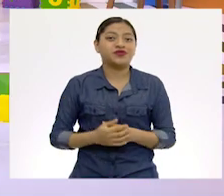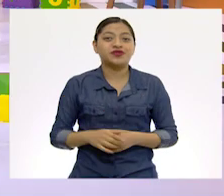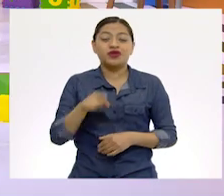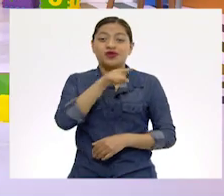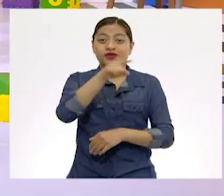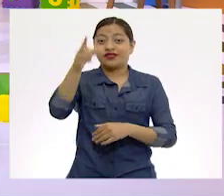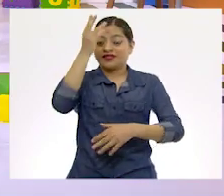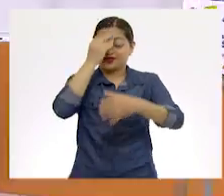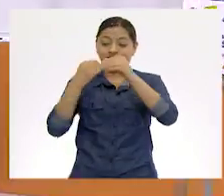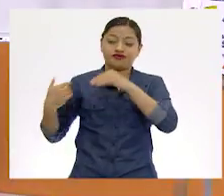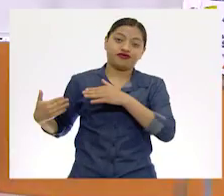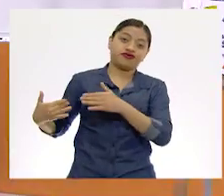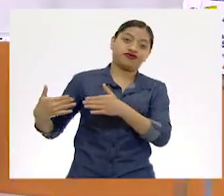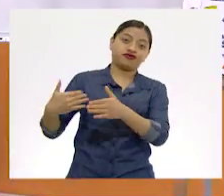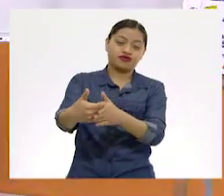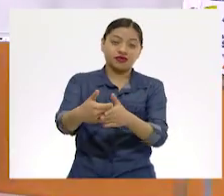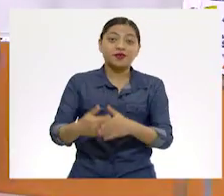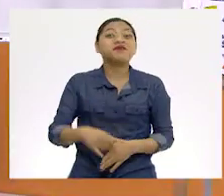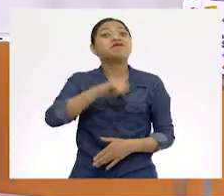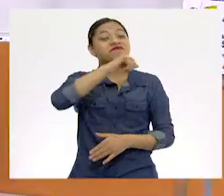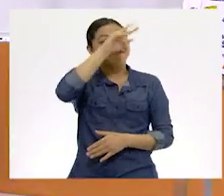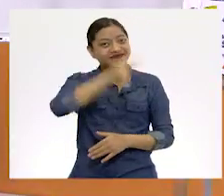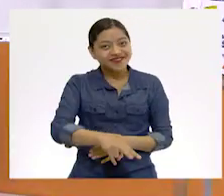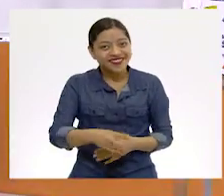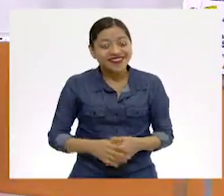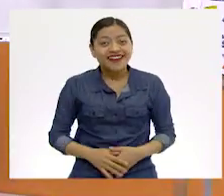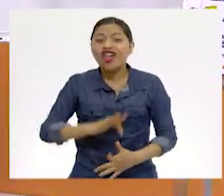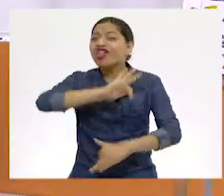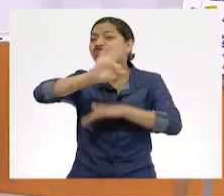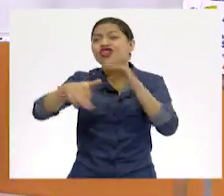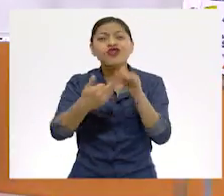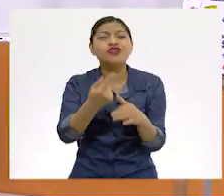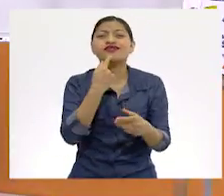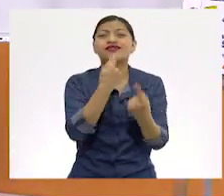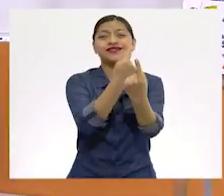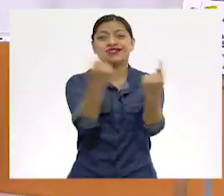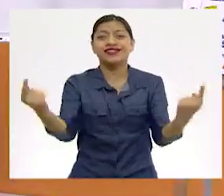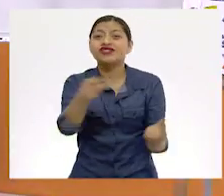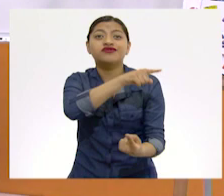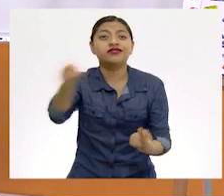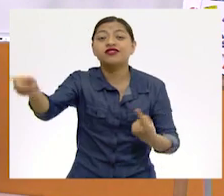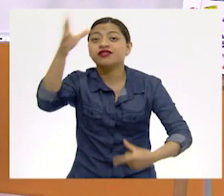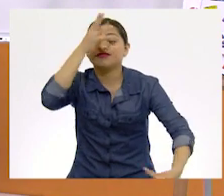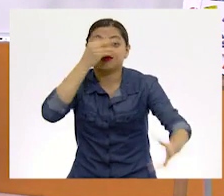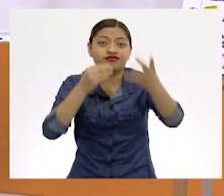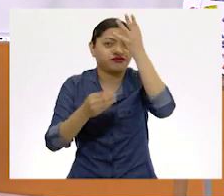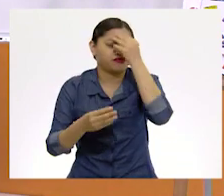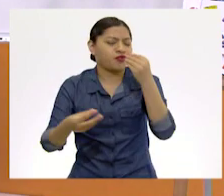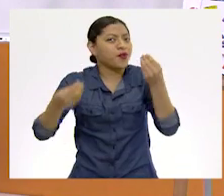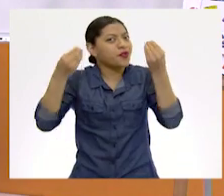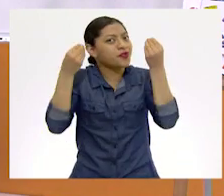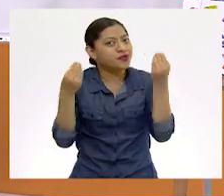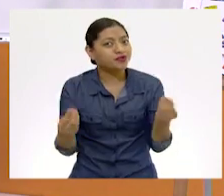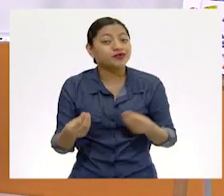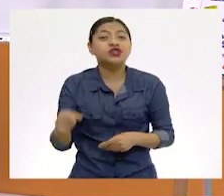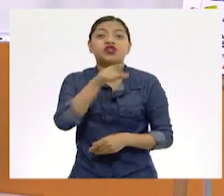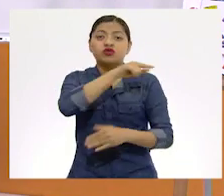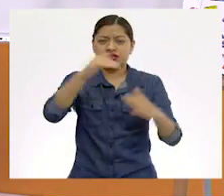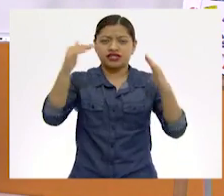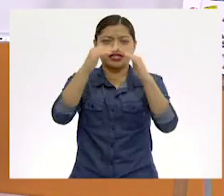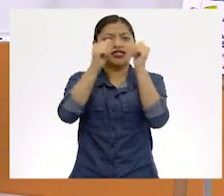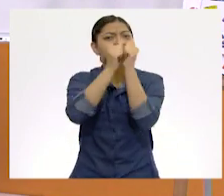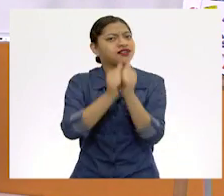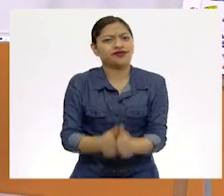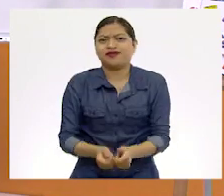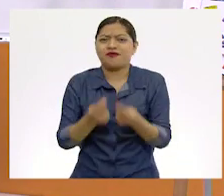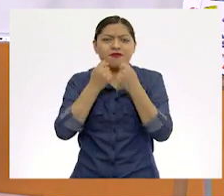días. Así es. Todas las niñas y todos los niños están aprendiendo muchas cosas y aún en casa pueden